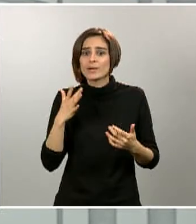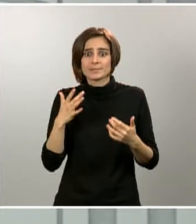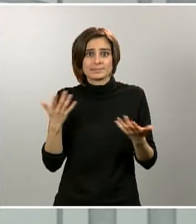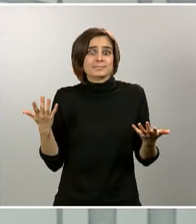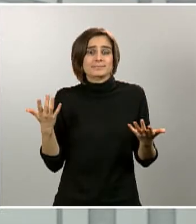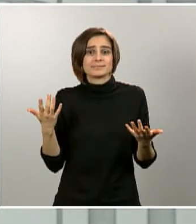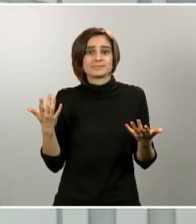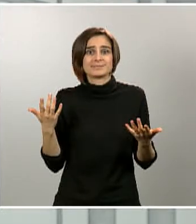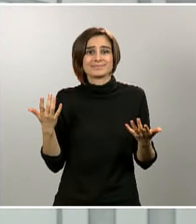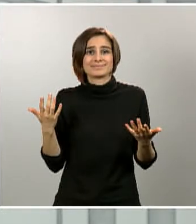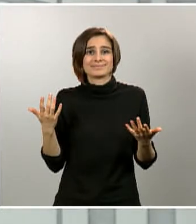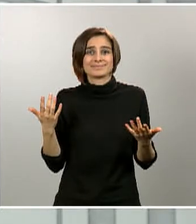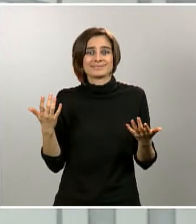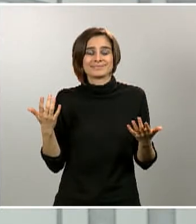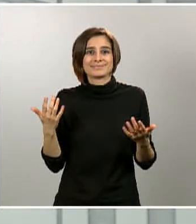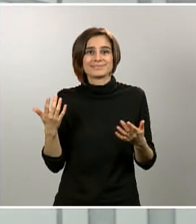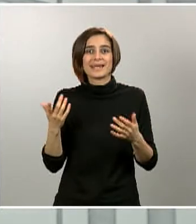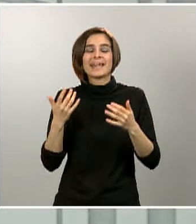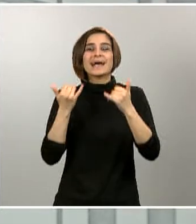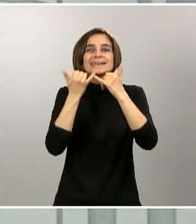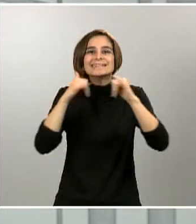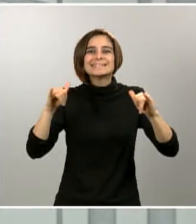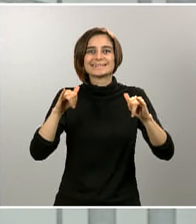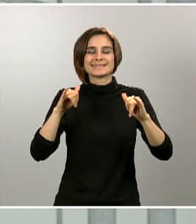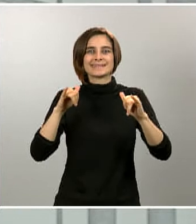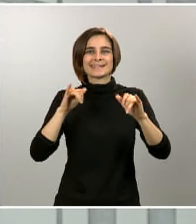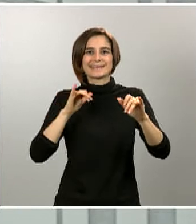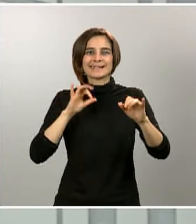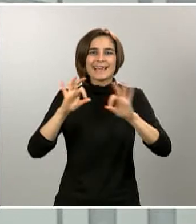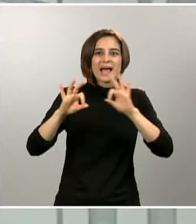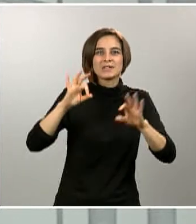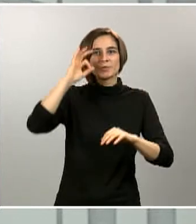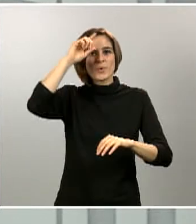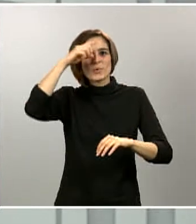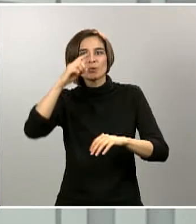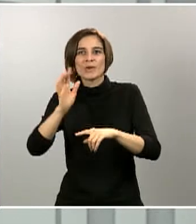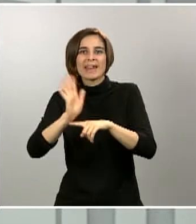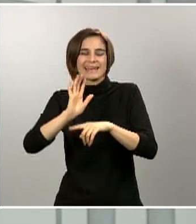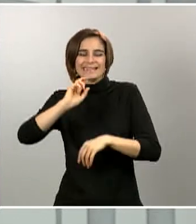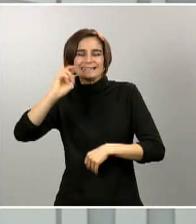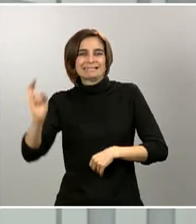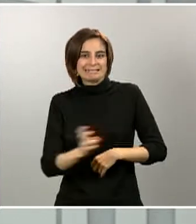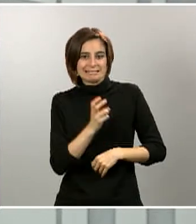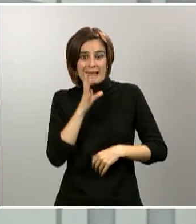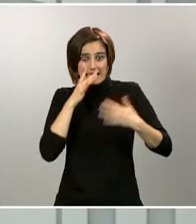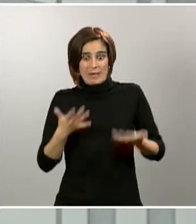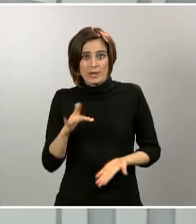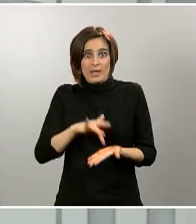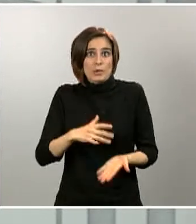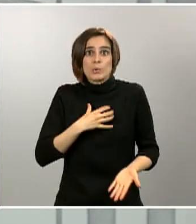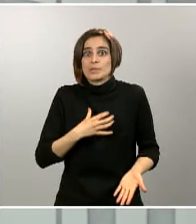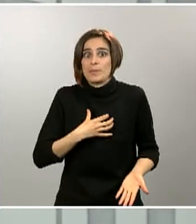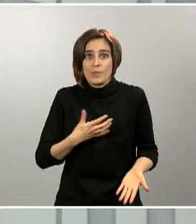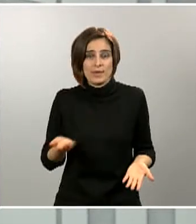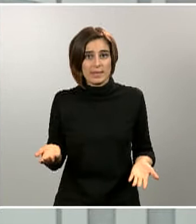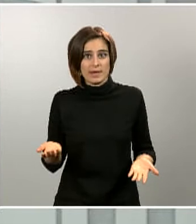dependiendo de qué tipo de actuaciones, de actividades culturales extraordinariamente importantes para nuestro país en relación con el mundo del